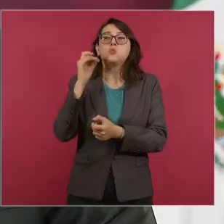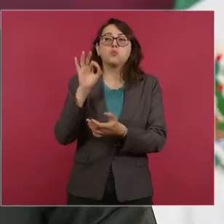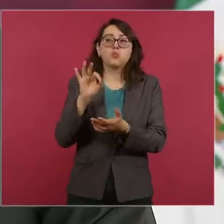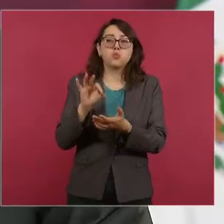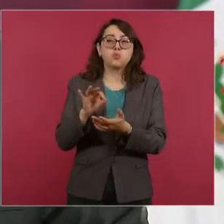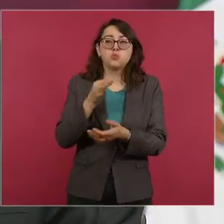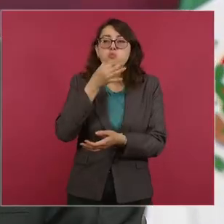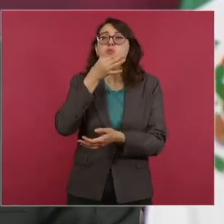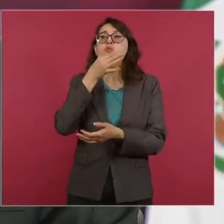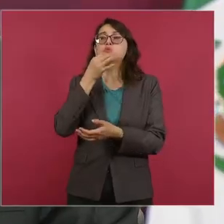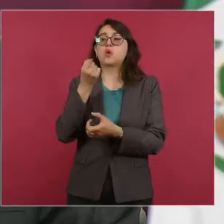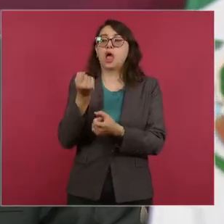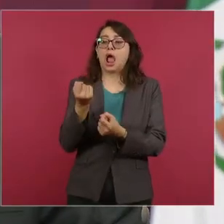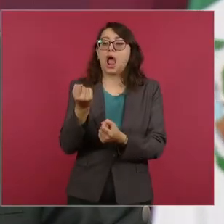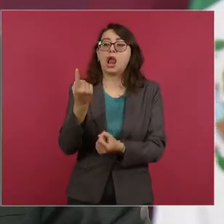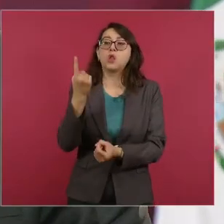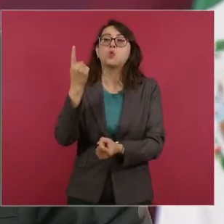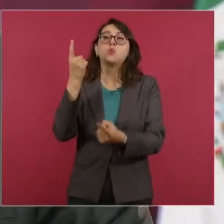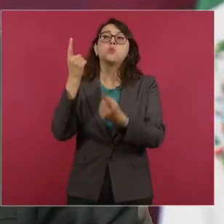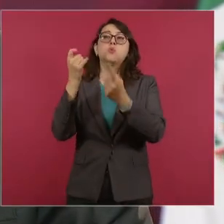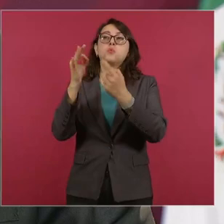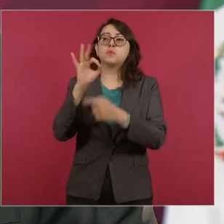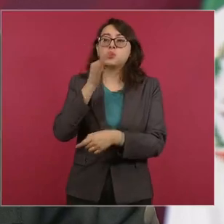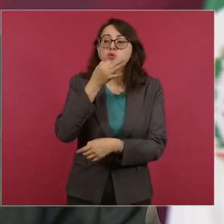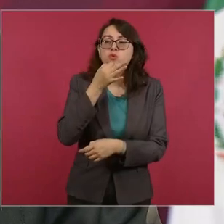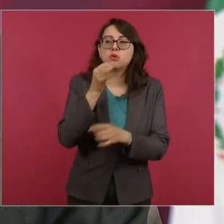que se llama Momentos Estelares